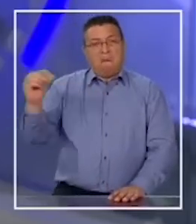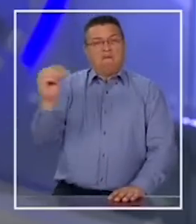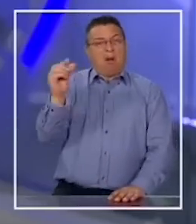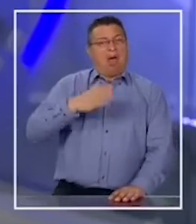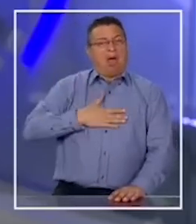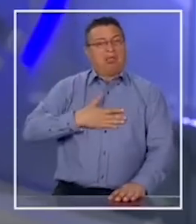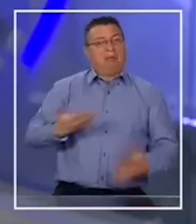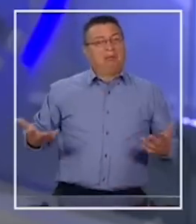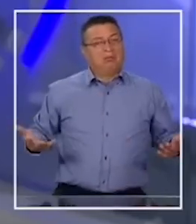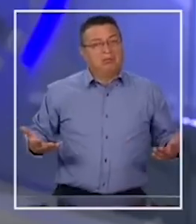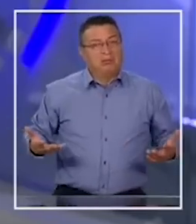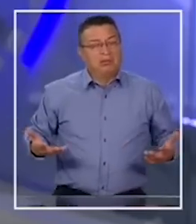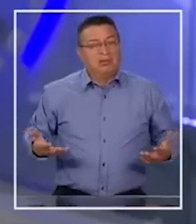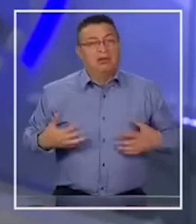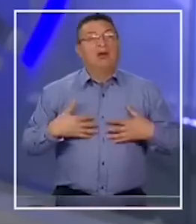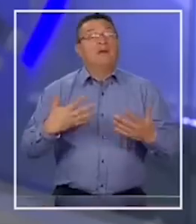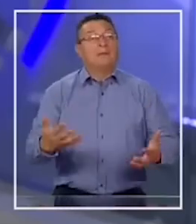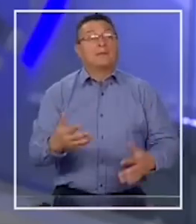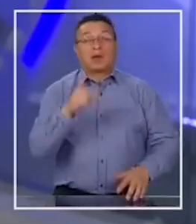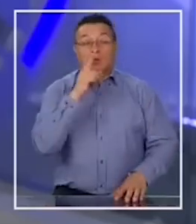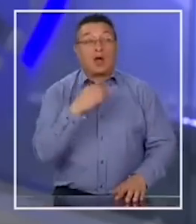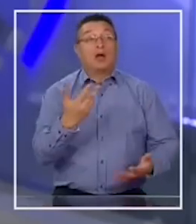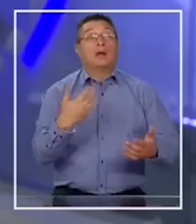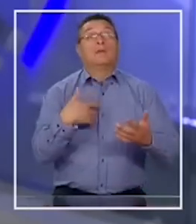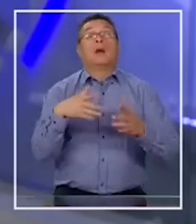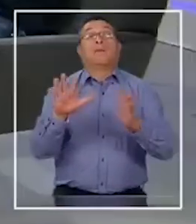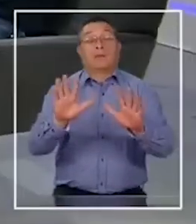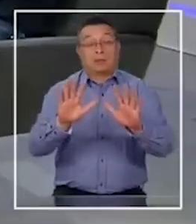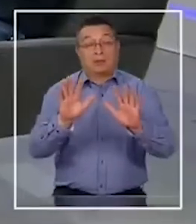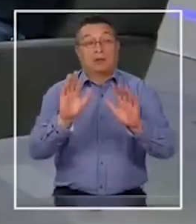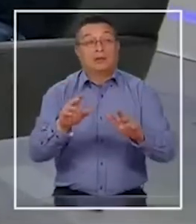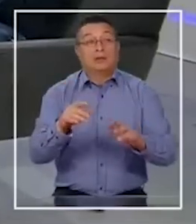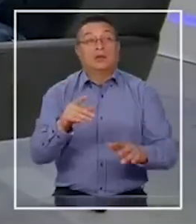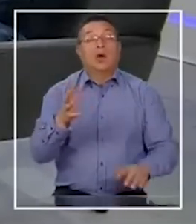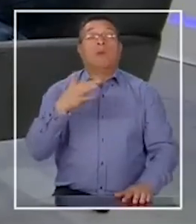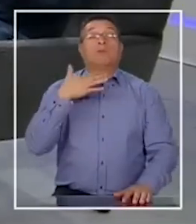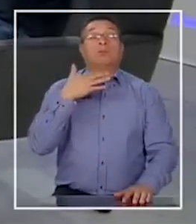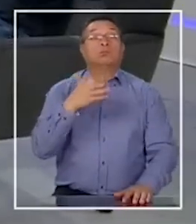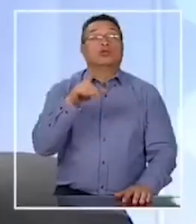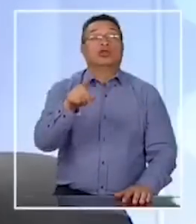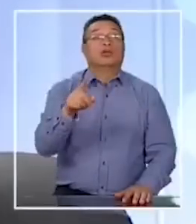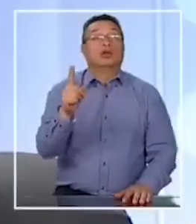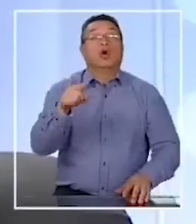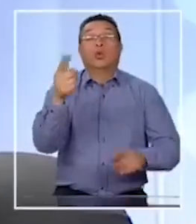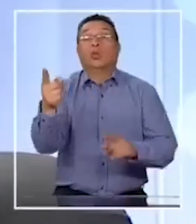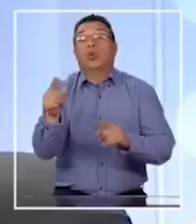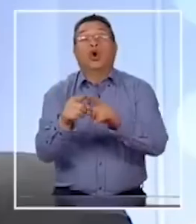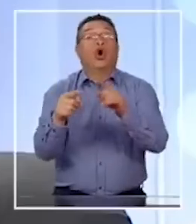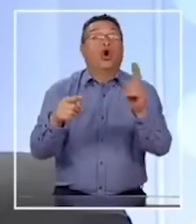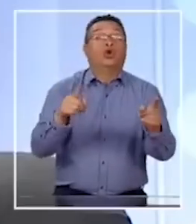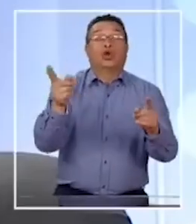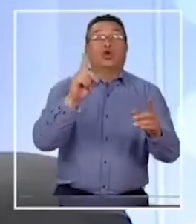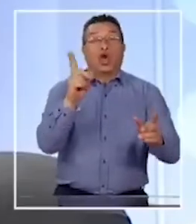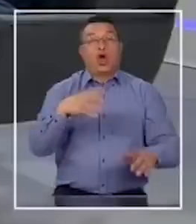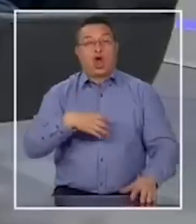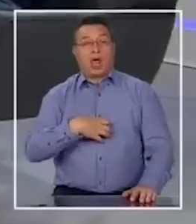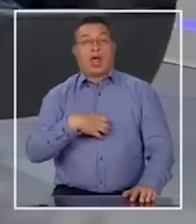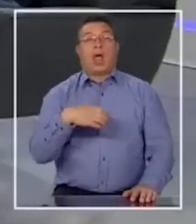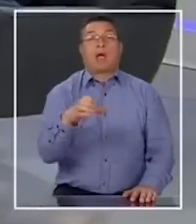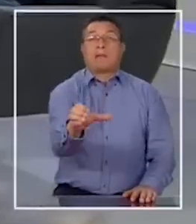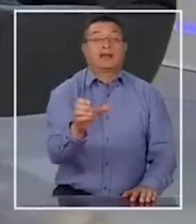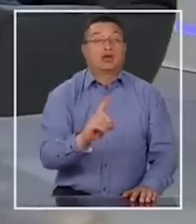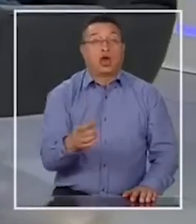cuando a los hermanos a los hermanos no empatizamos